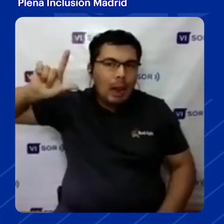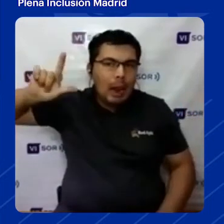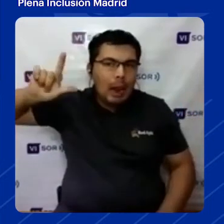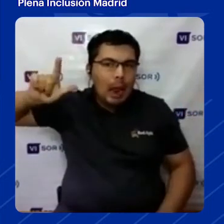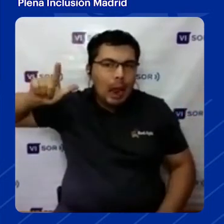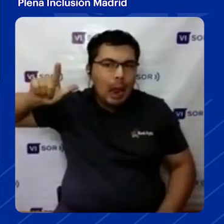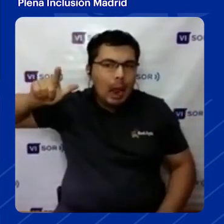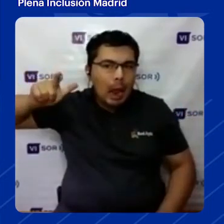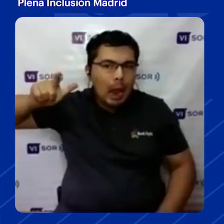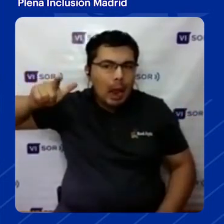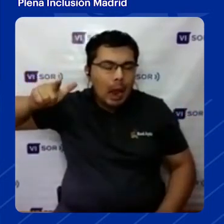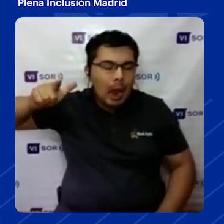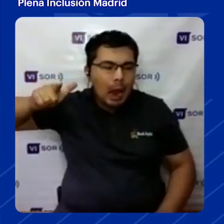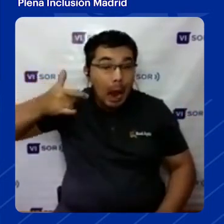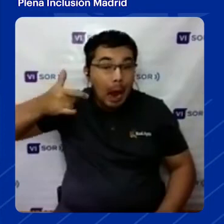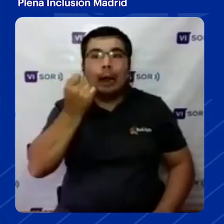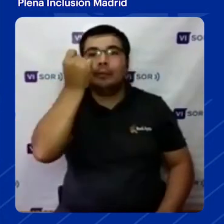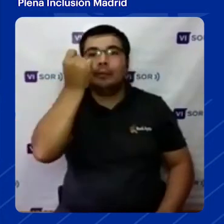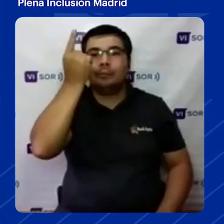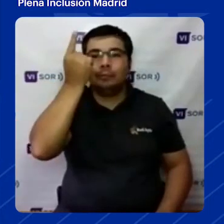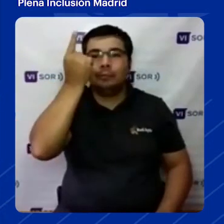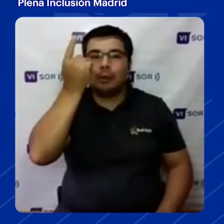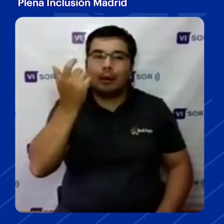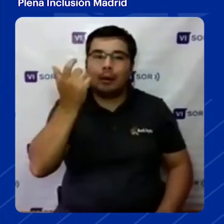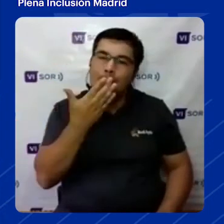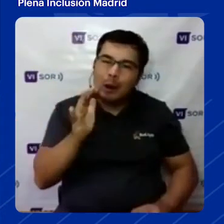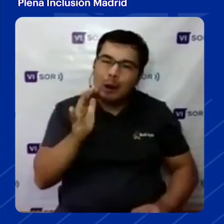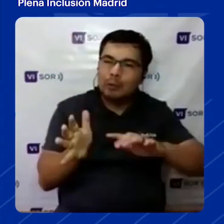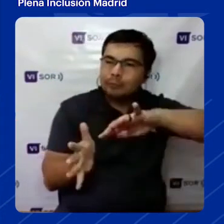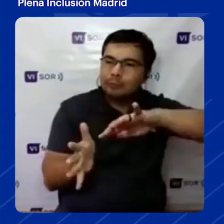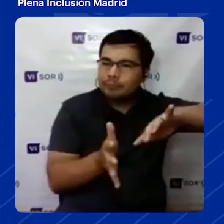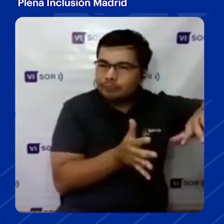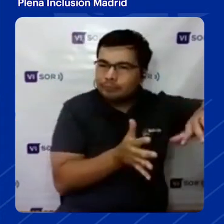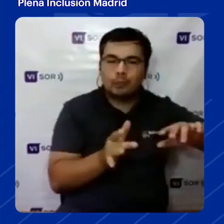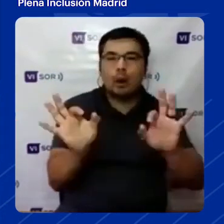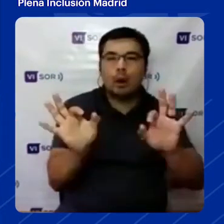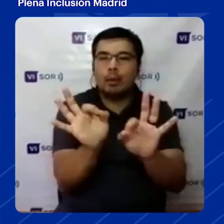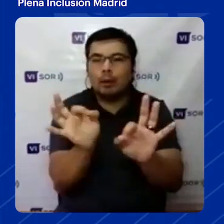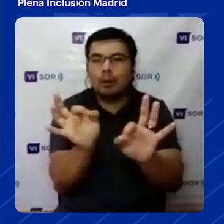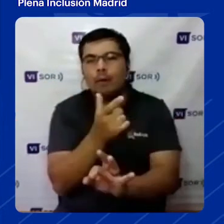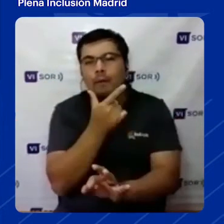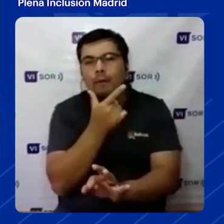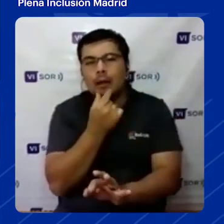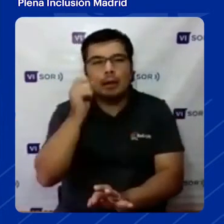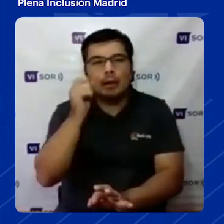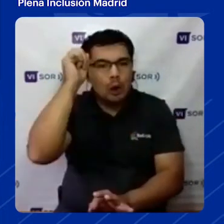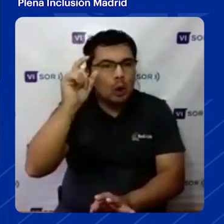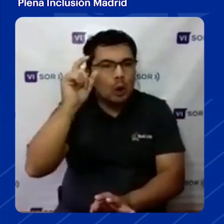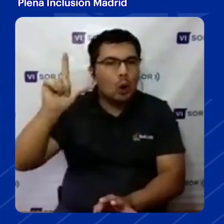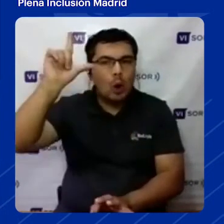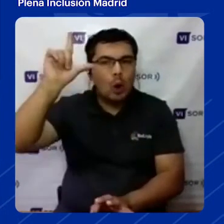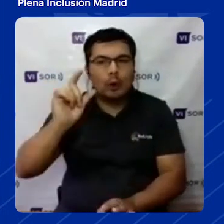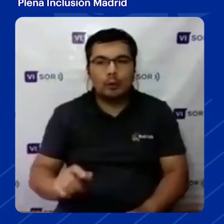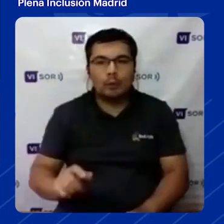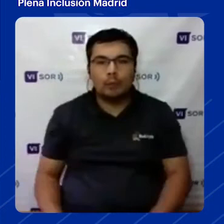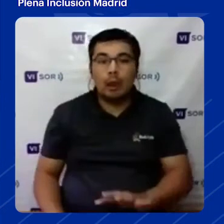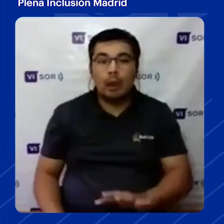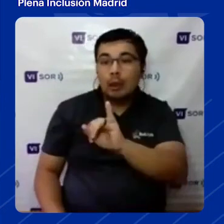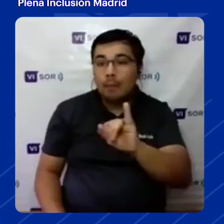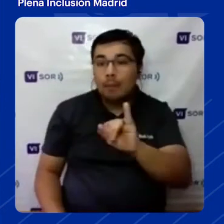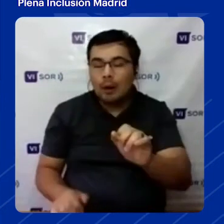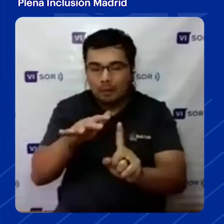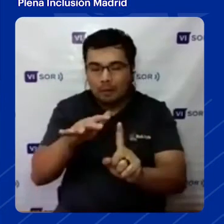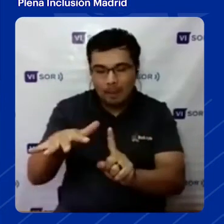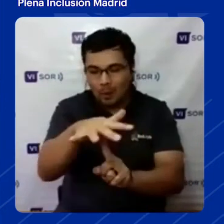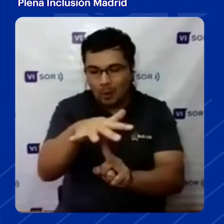una manera progresiva y lógica. Primero, ¿qué vemos en el cuadro? Y luego ya lo vamos contextualizando. Además, es muy